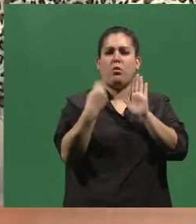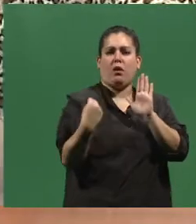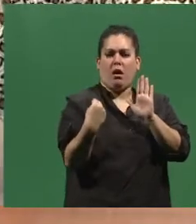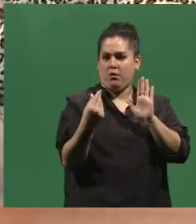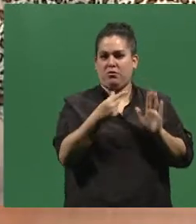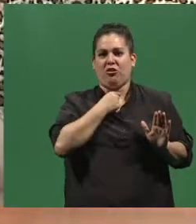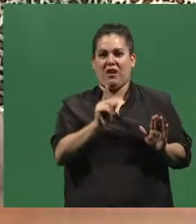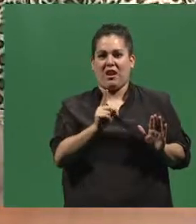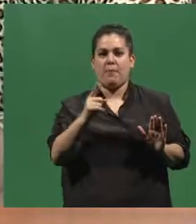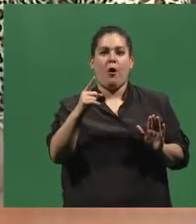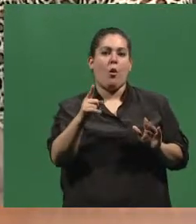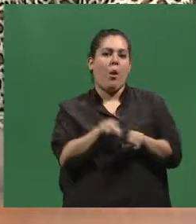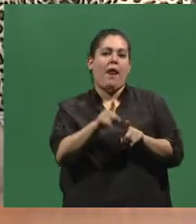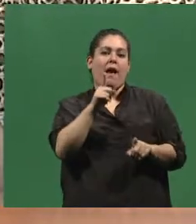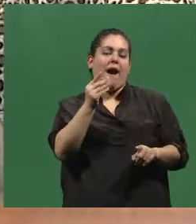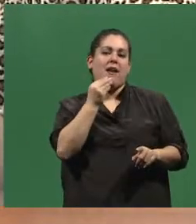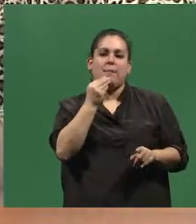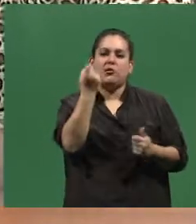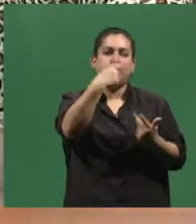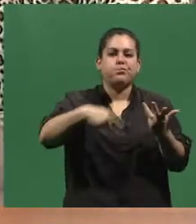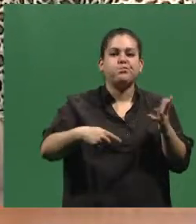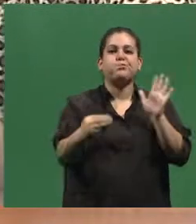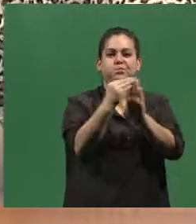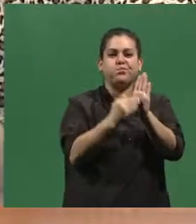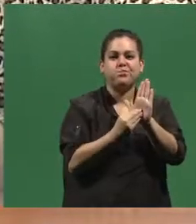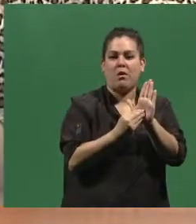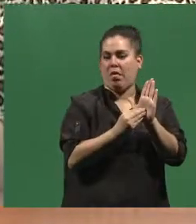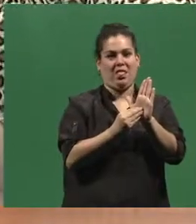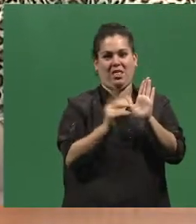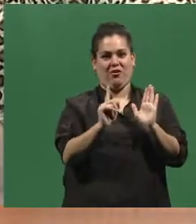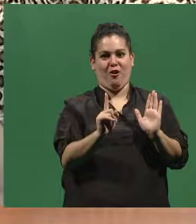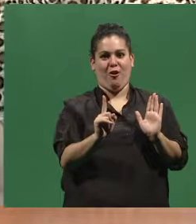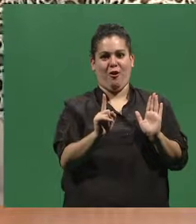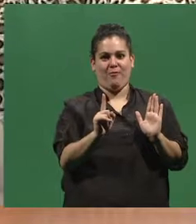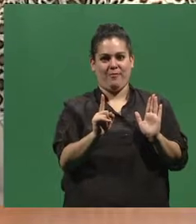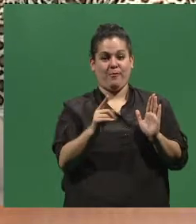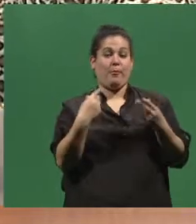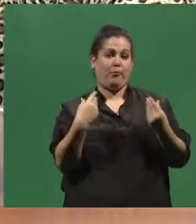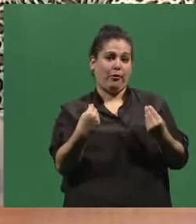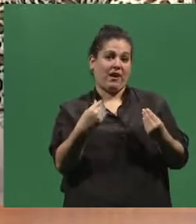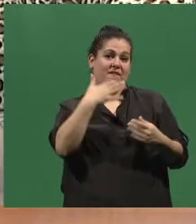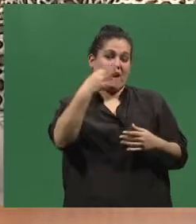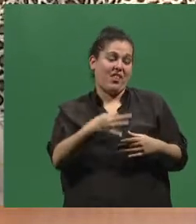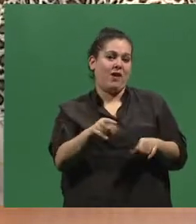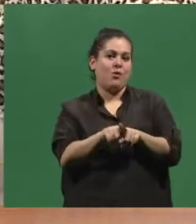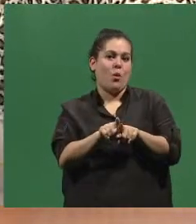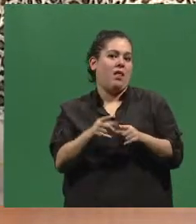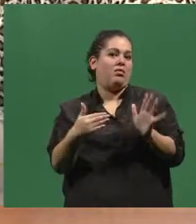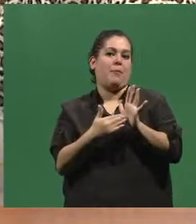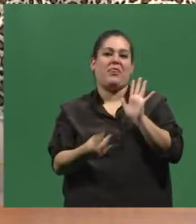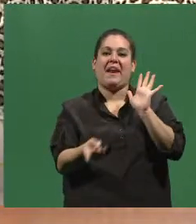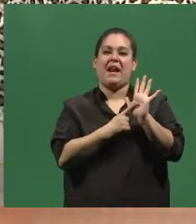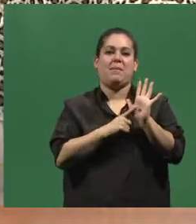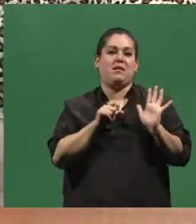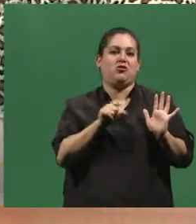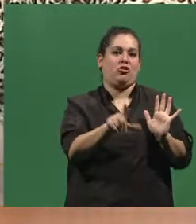la ley qué alimentos pueden estar incluidos o cuáles no, ya que lo dejamos a la